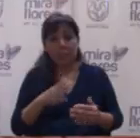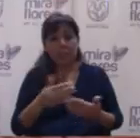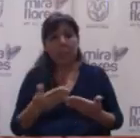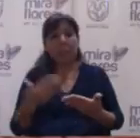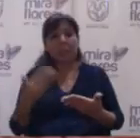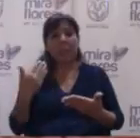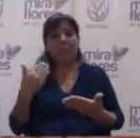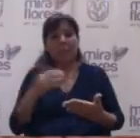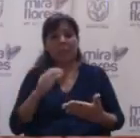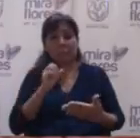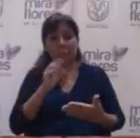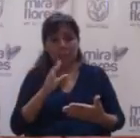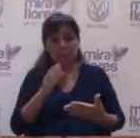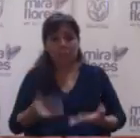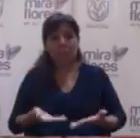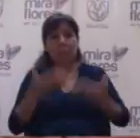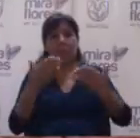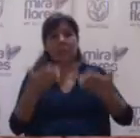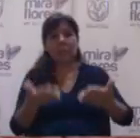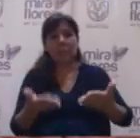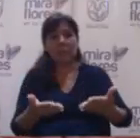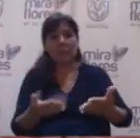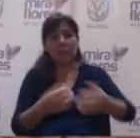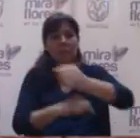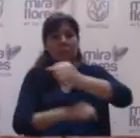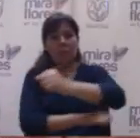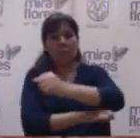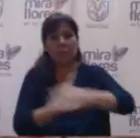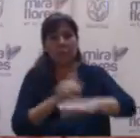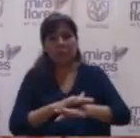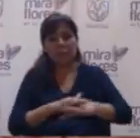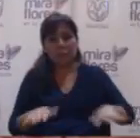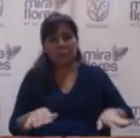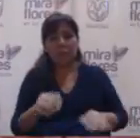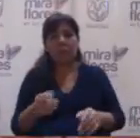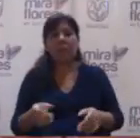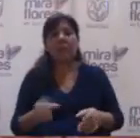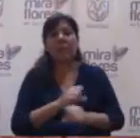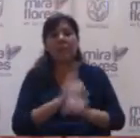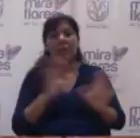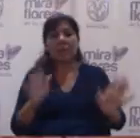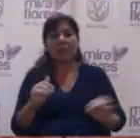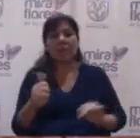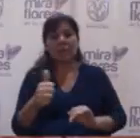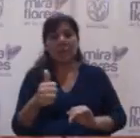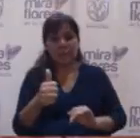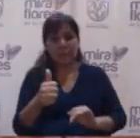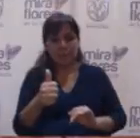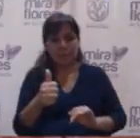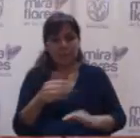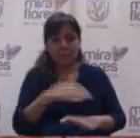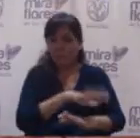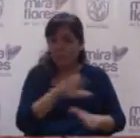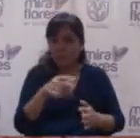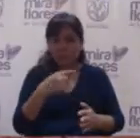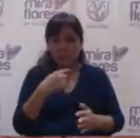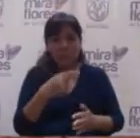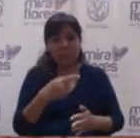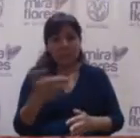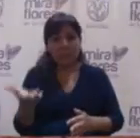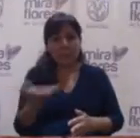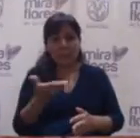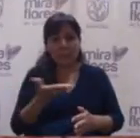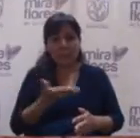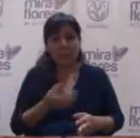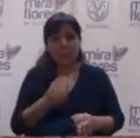la entrega del puente va a ser el día 10, están todos cordialmente invitados. Va a ser un día especial